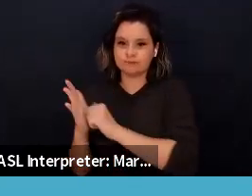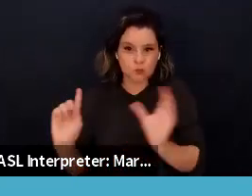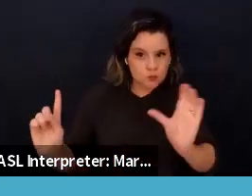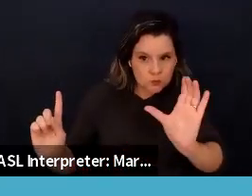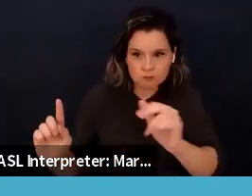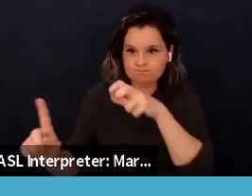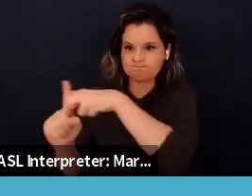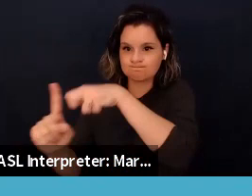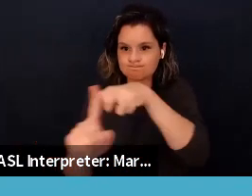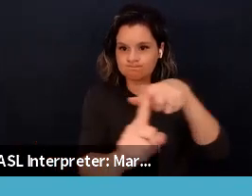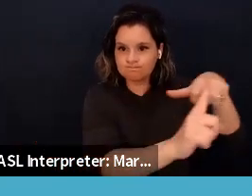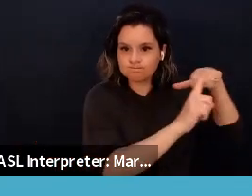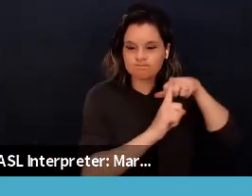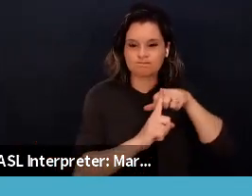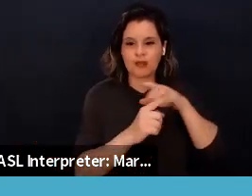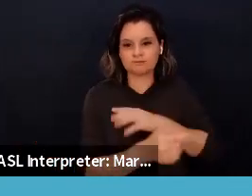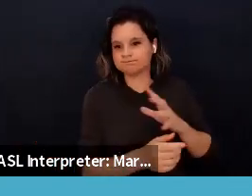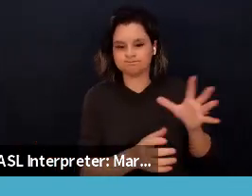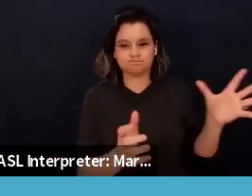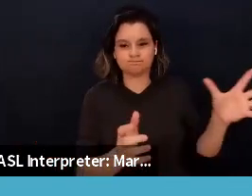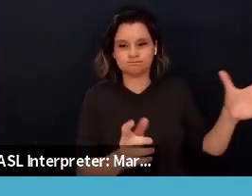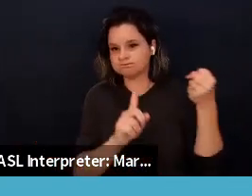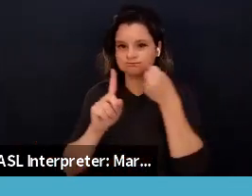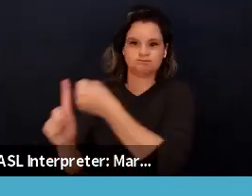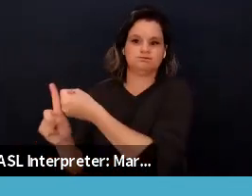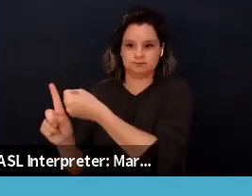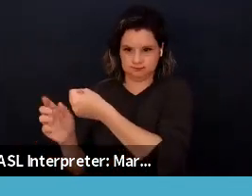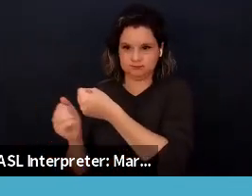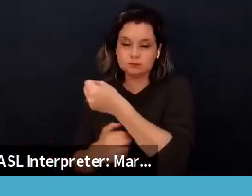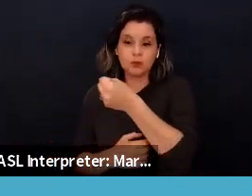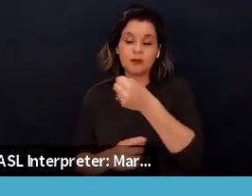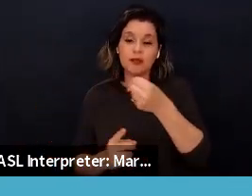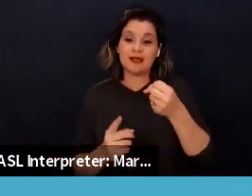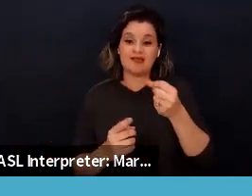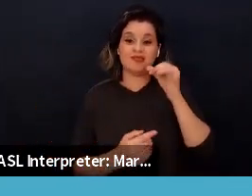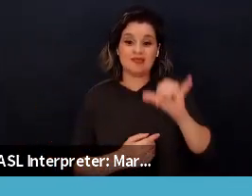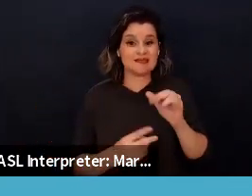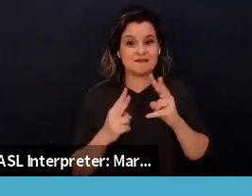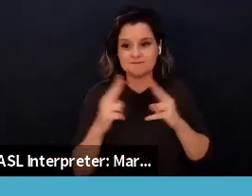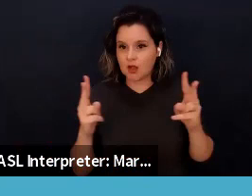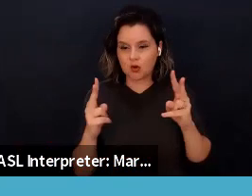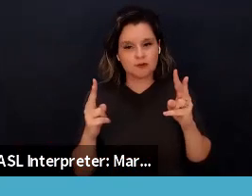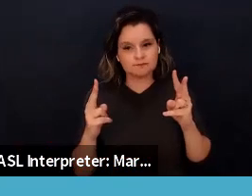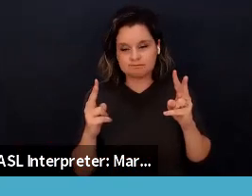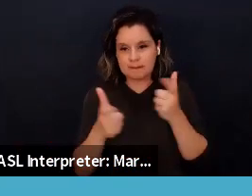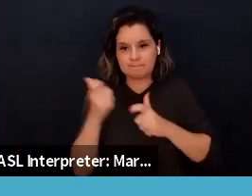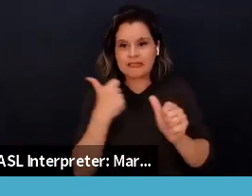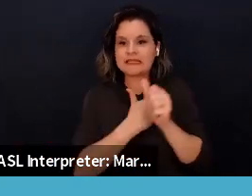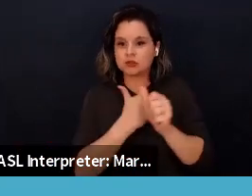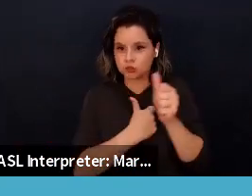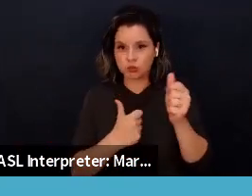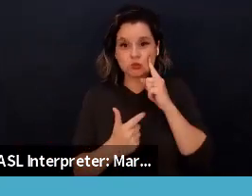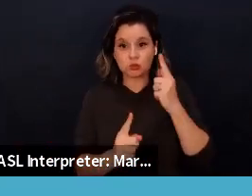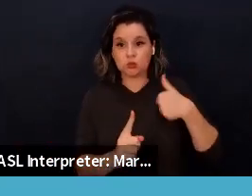gente y arrestando a la gente. Entonces, este siempre es un peligro y algo que tenemos